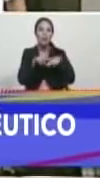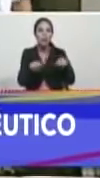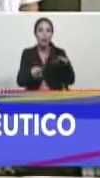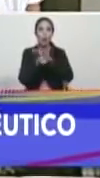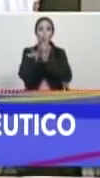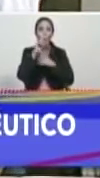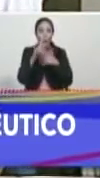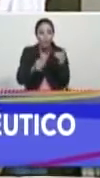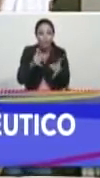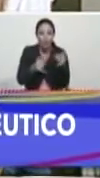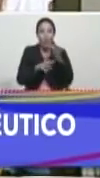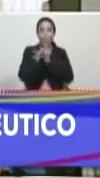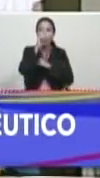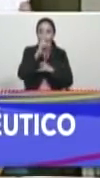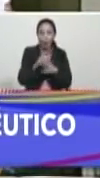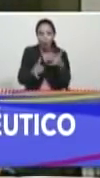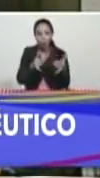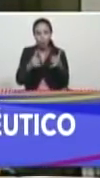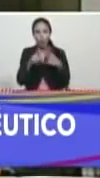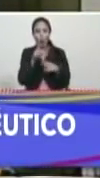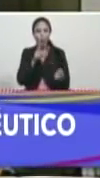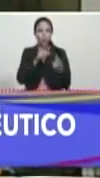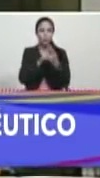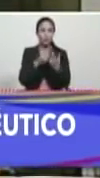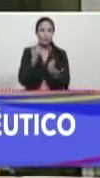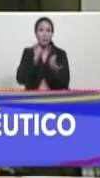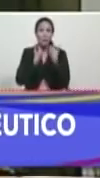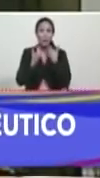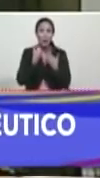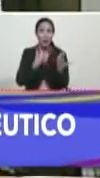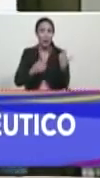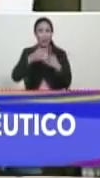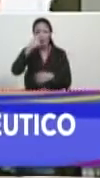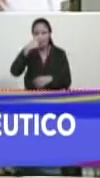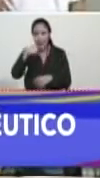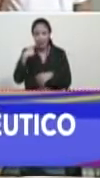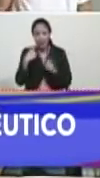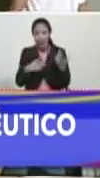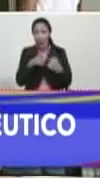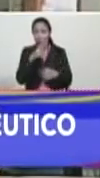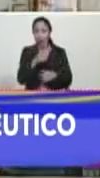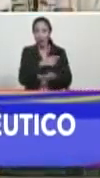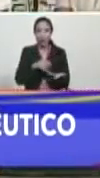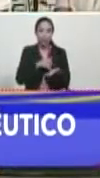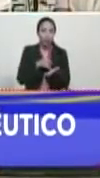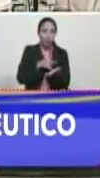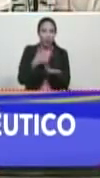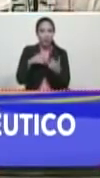o está viendo el malestar de alguien que, bueno, le pegó una gripe fuerte y lo tumbó.